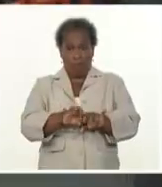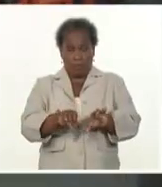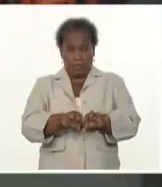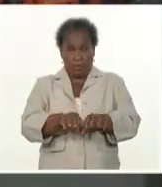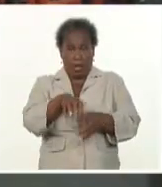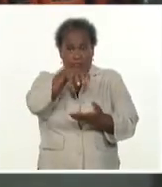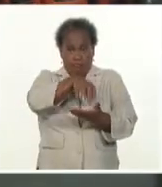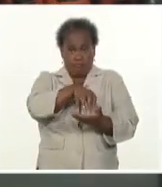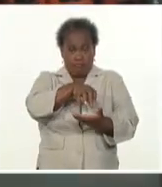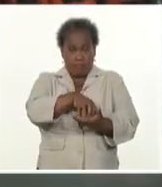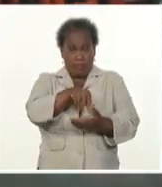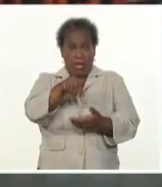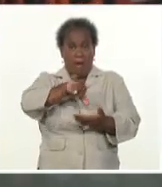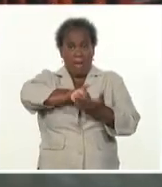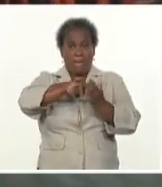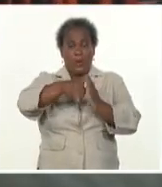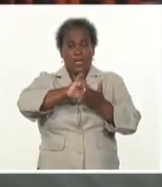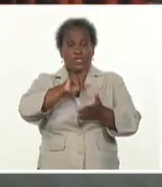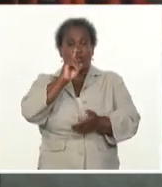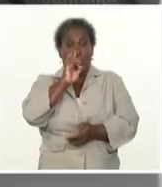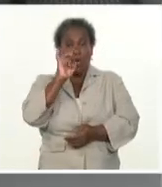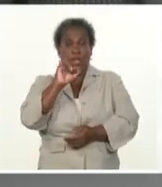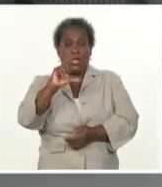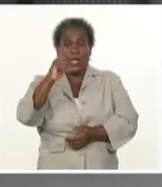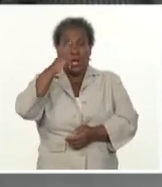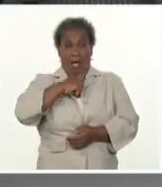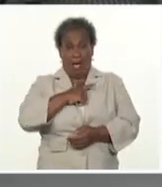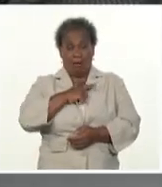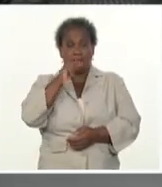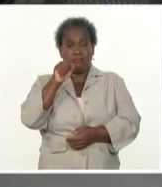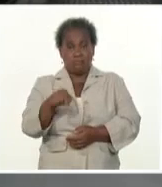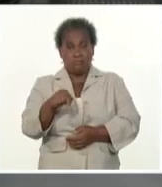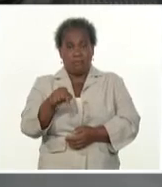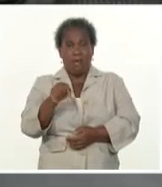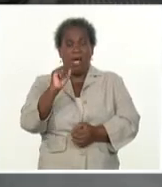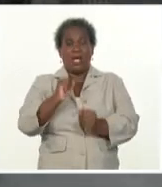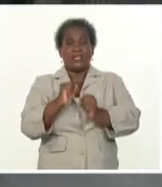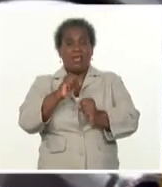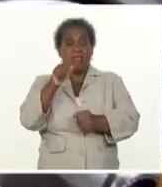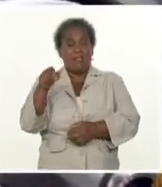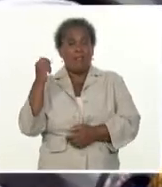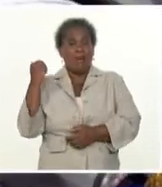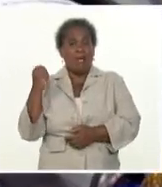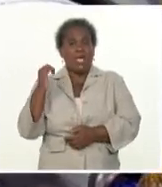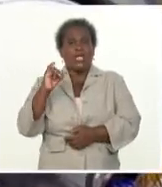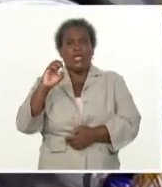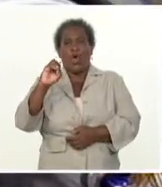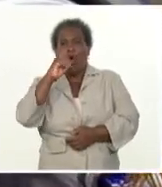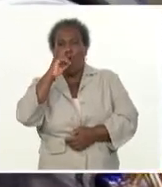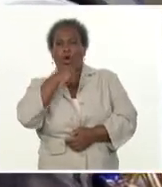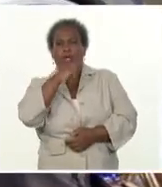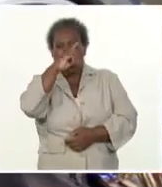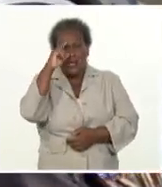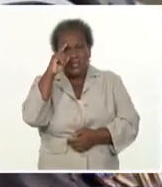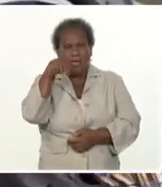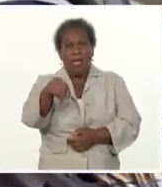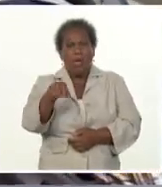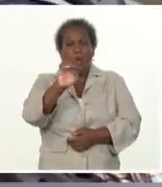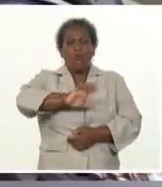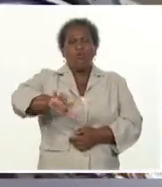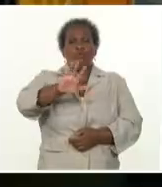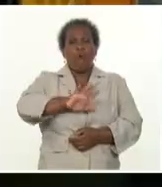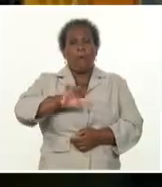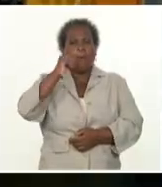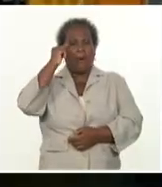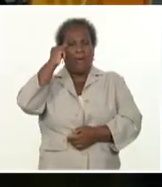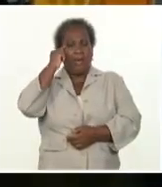destacándose el megaproyecto NICA, el único acelerador superconductor de núcleos e iones pesados en Europa y Asia, y un